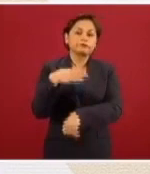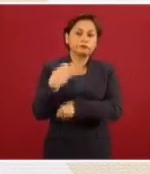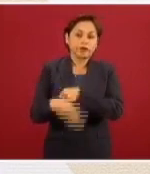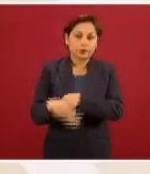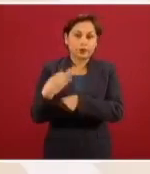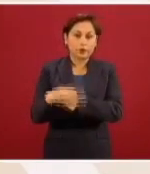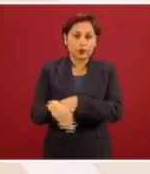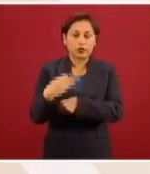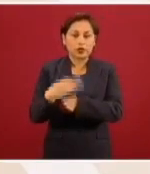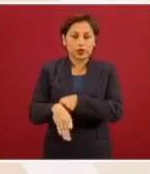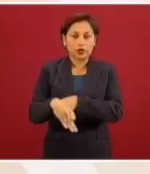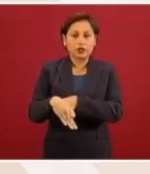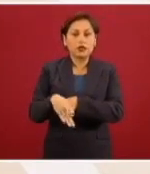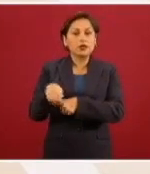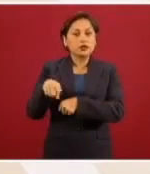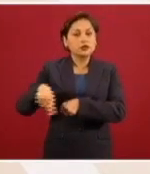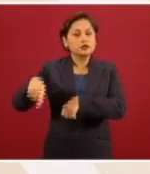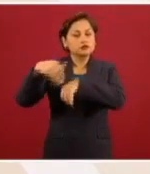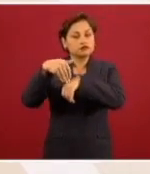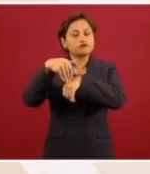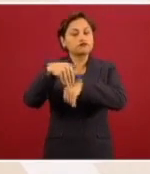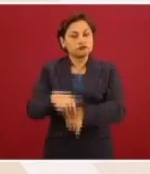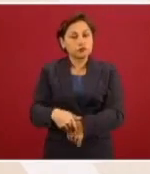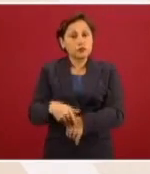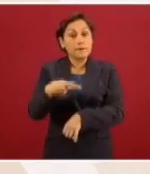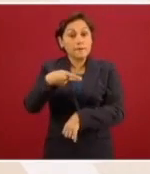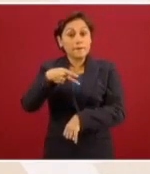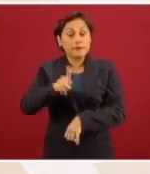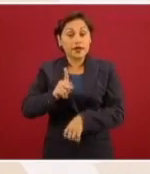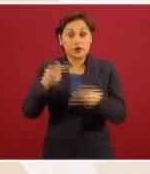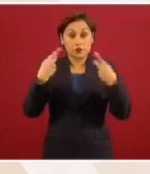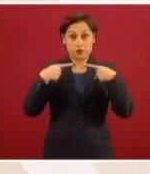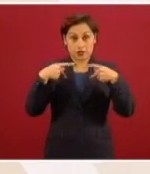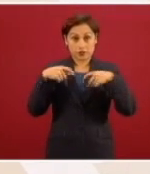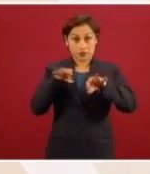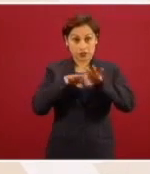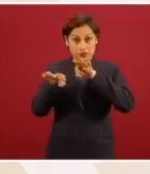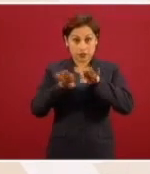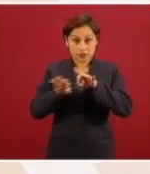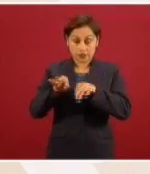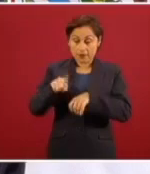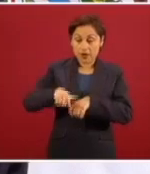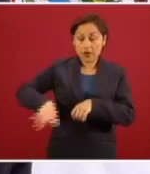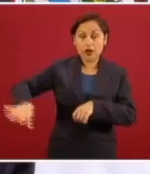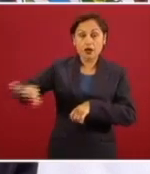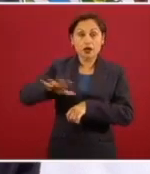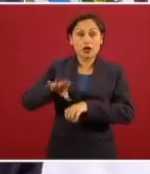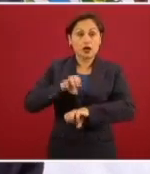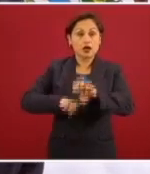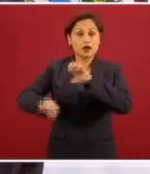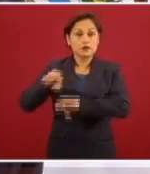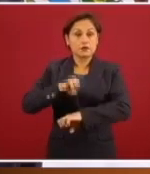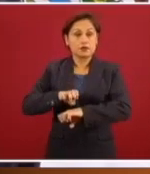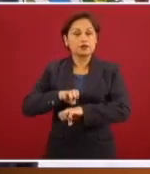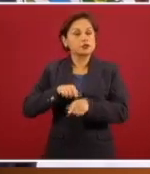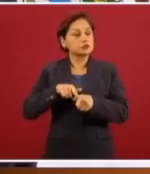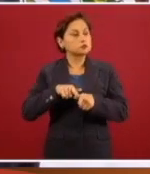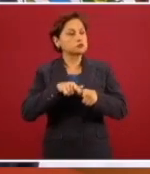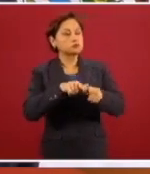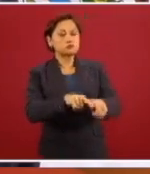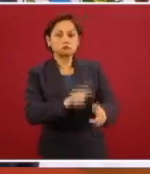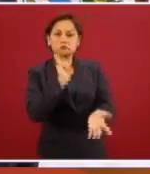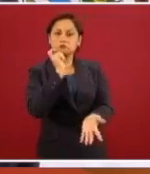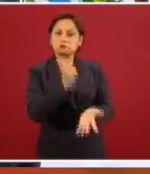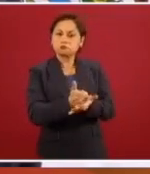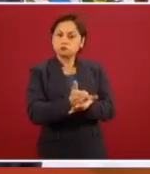manteniendo el empleo, los sueldos y las prestaciones a sus